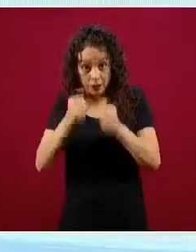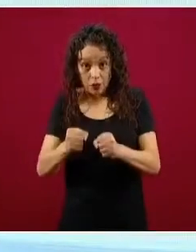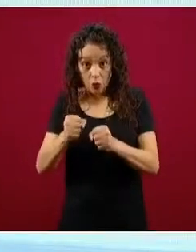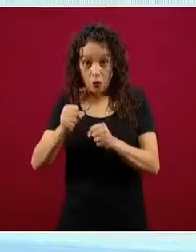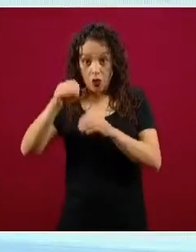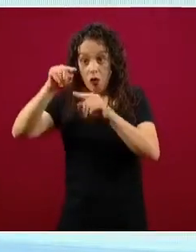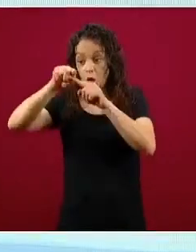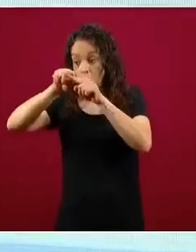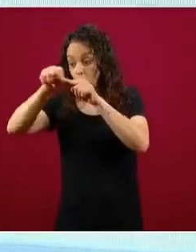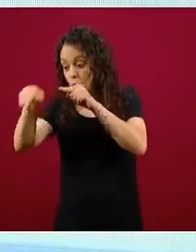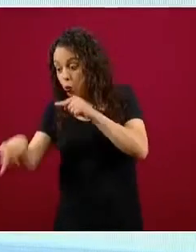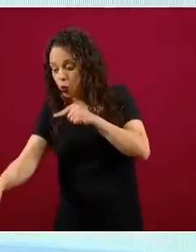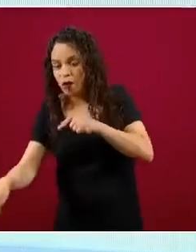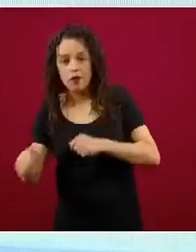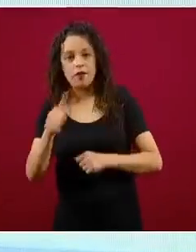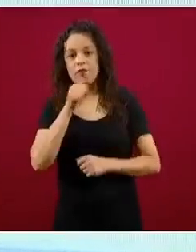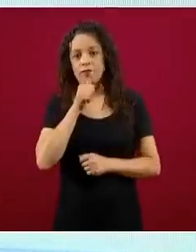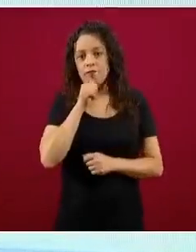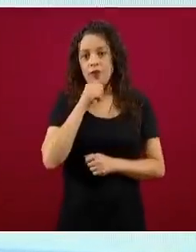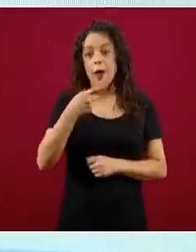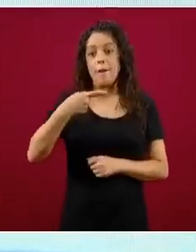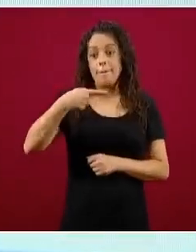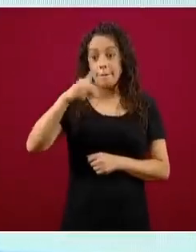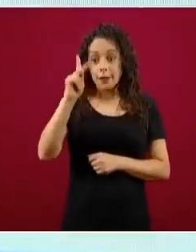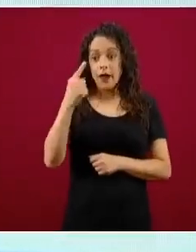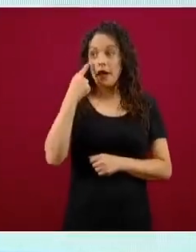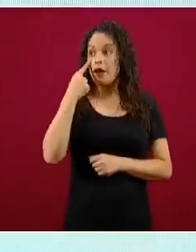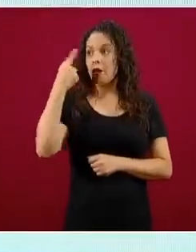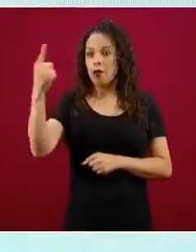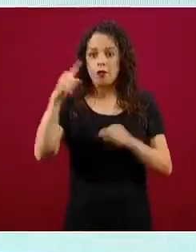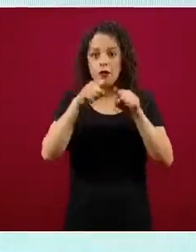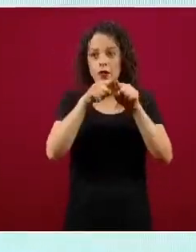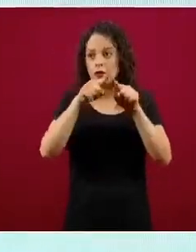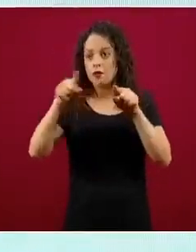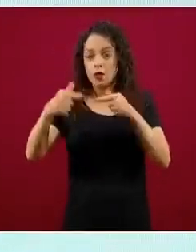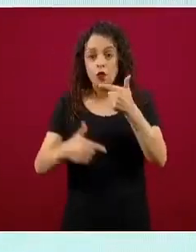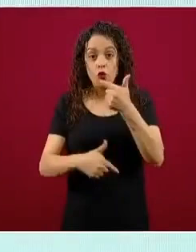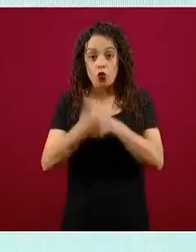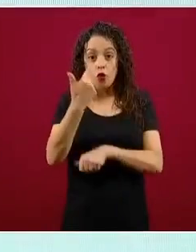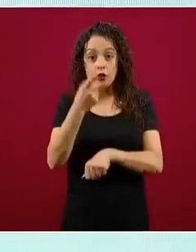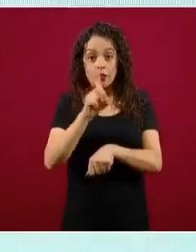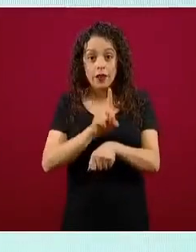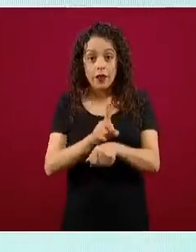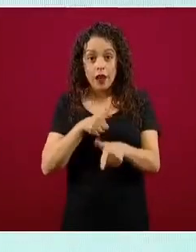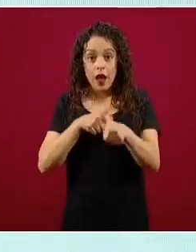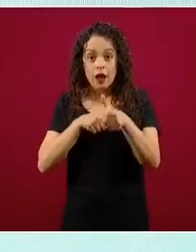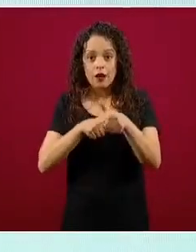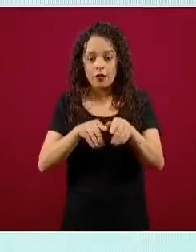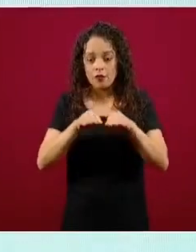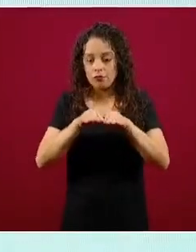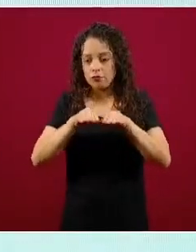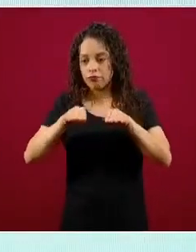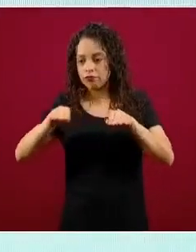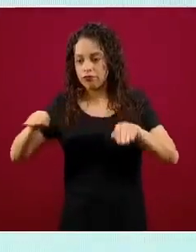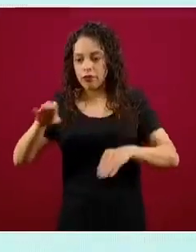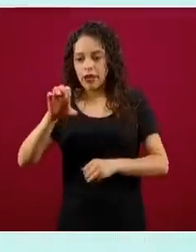esto es un descenso, pero por lo menos es una zona en donde por más de 12 días está estable la